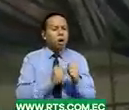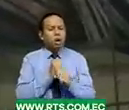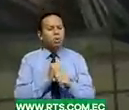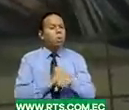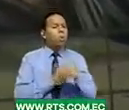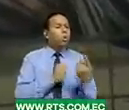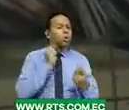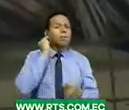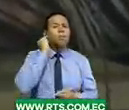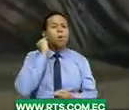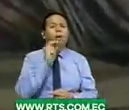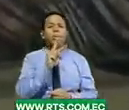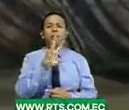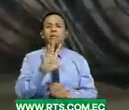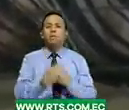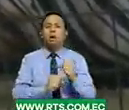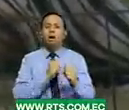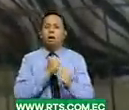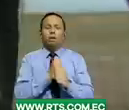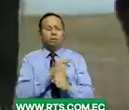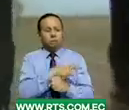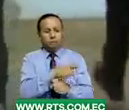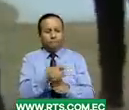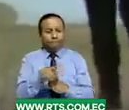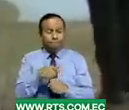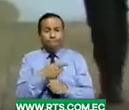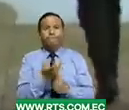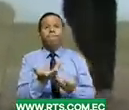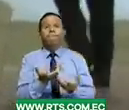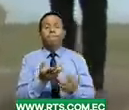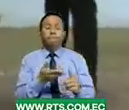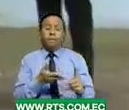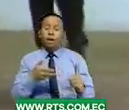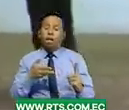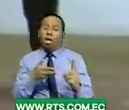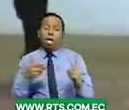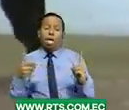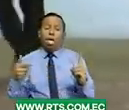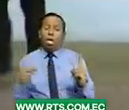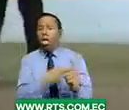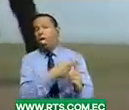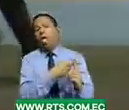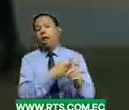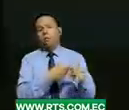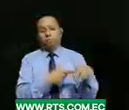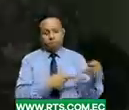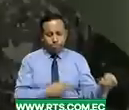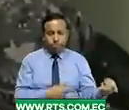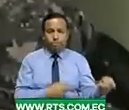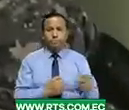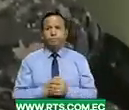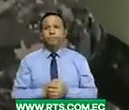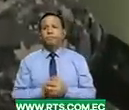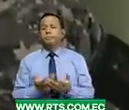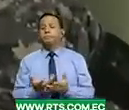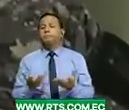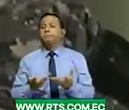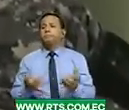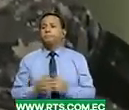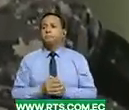una mujer de 25 años de edad, quien sería víctima colateral de este ataque. Tal vez el momento